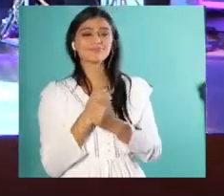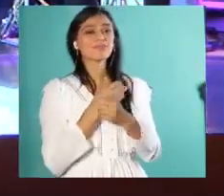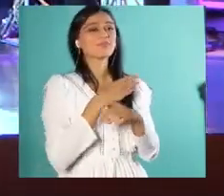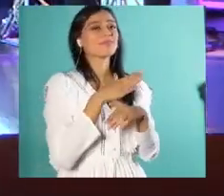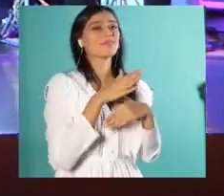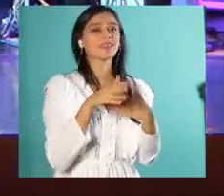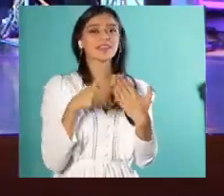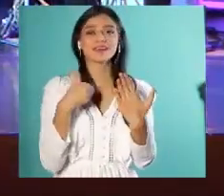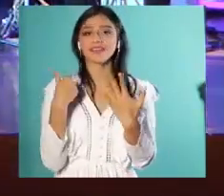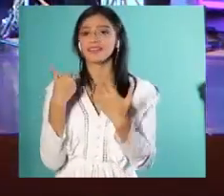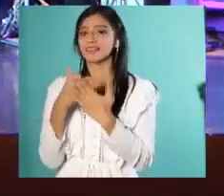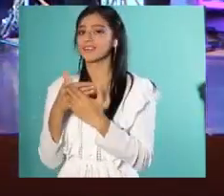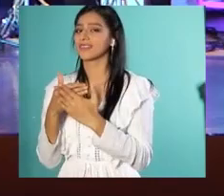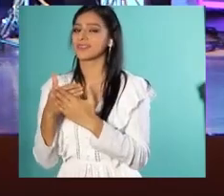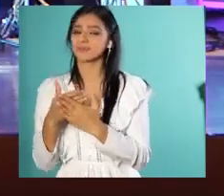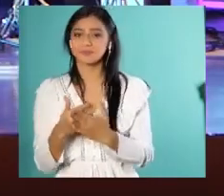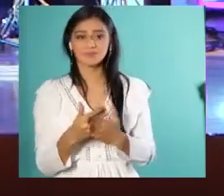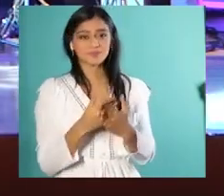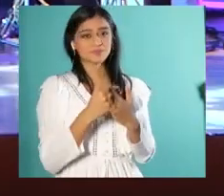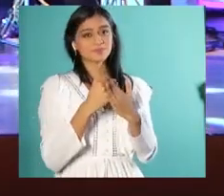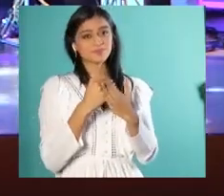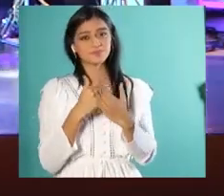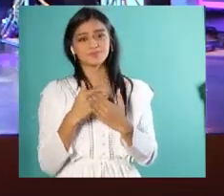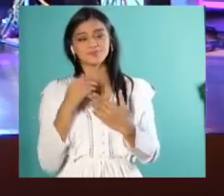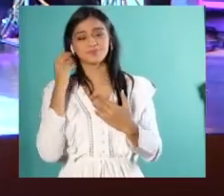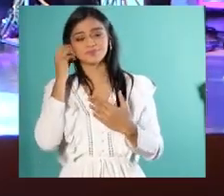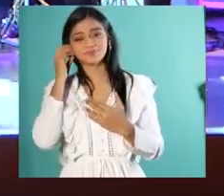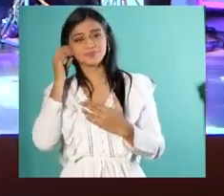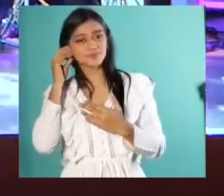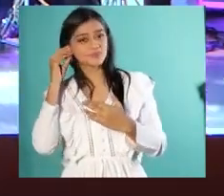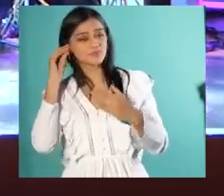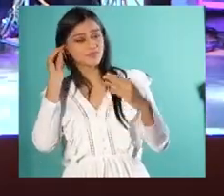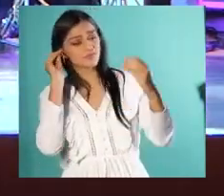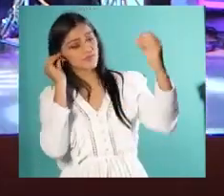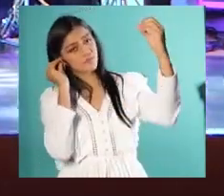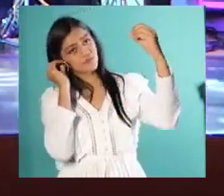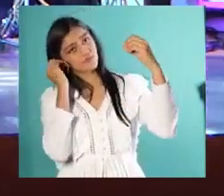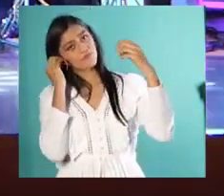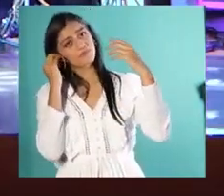Puede ser la luz,